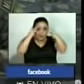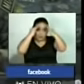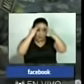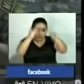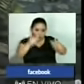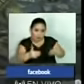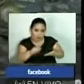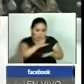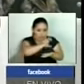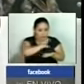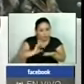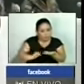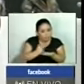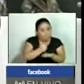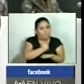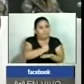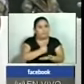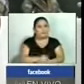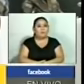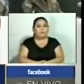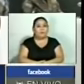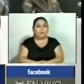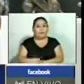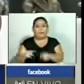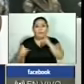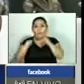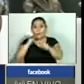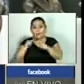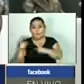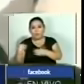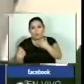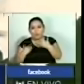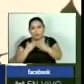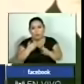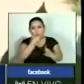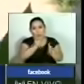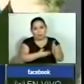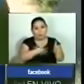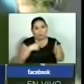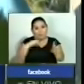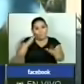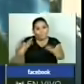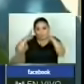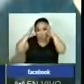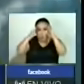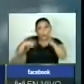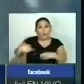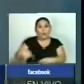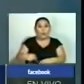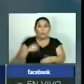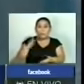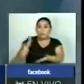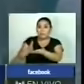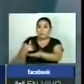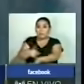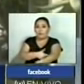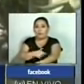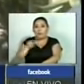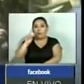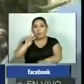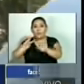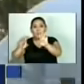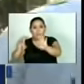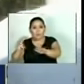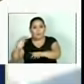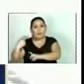querido El Salvador. Las autoridades detallaron que el soldado solicitó atención médica el 26 de abril en el hospital